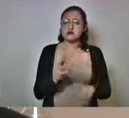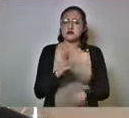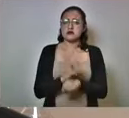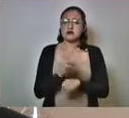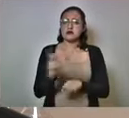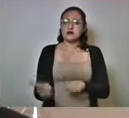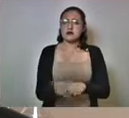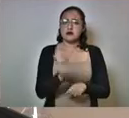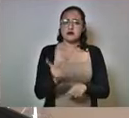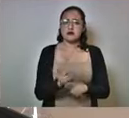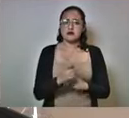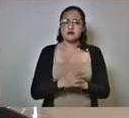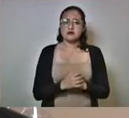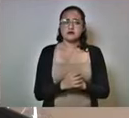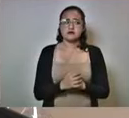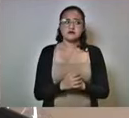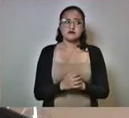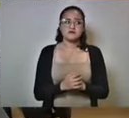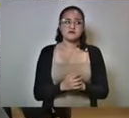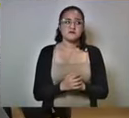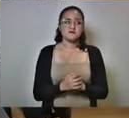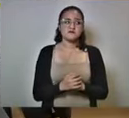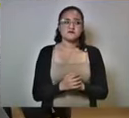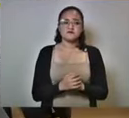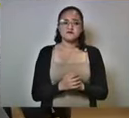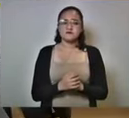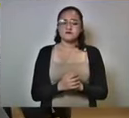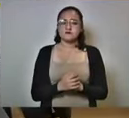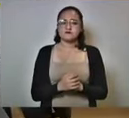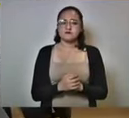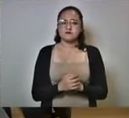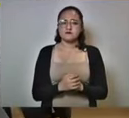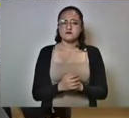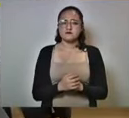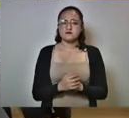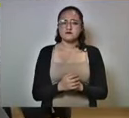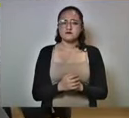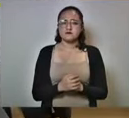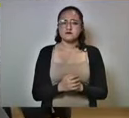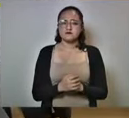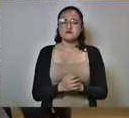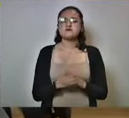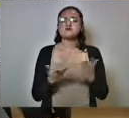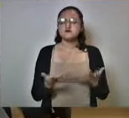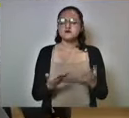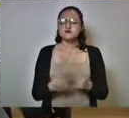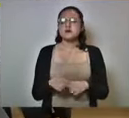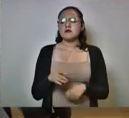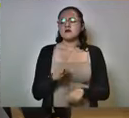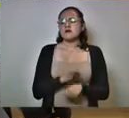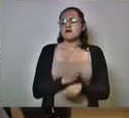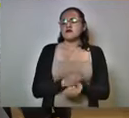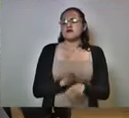pregunta, ¿cuál es, Vero? ¿Cómo se va a reforzar? Ah, bueno, sí. Estamos ya